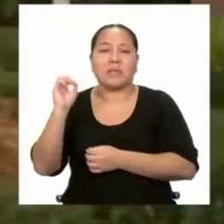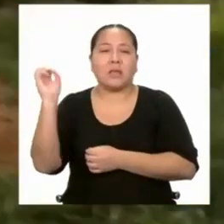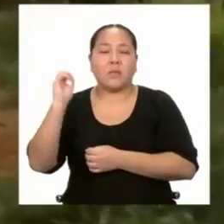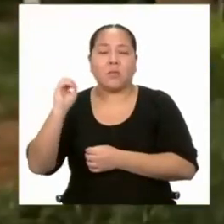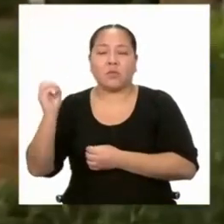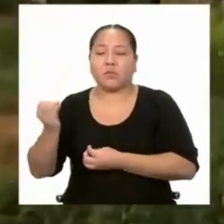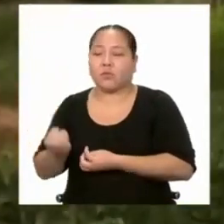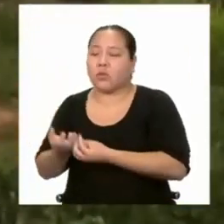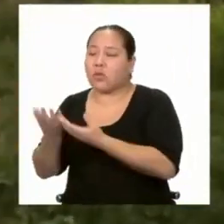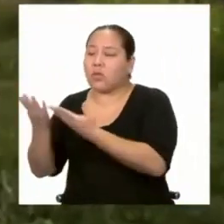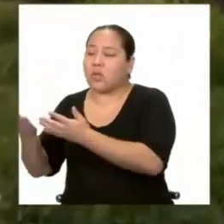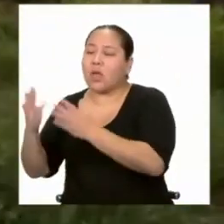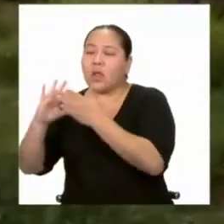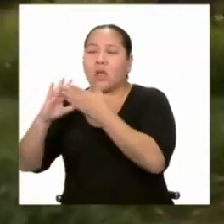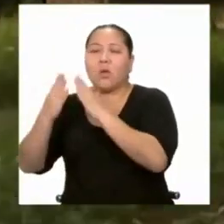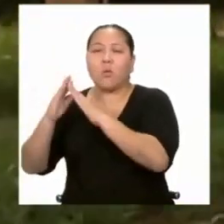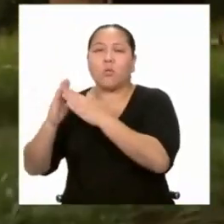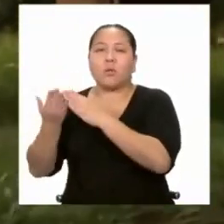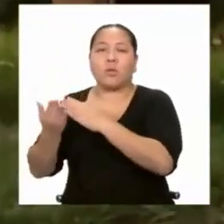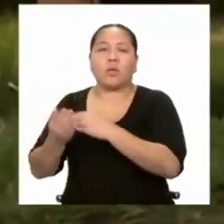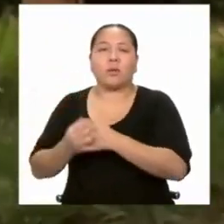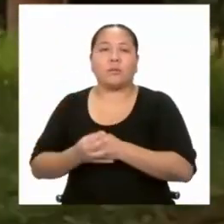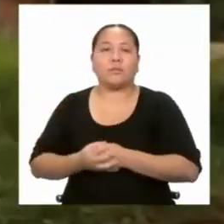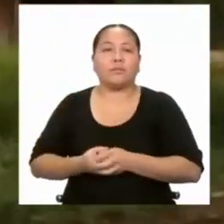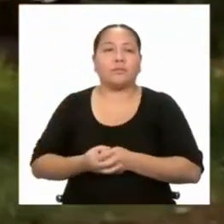comunidad.